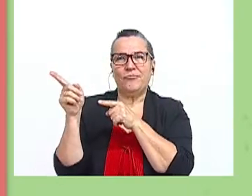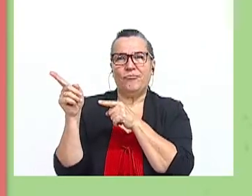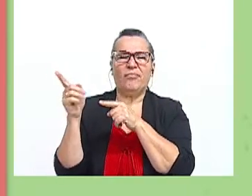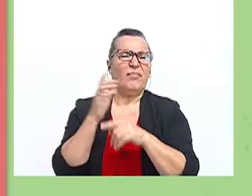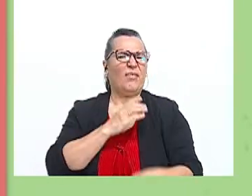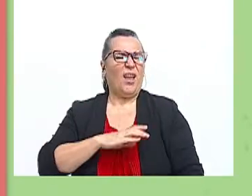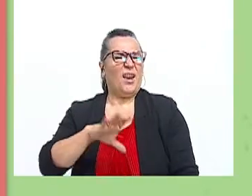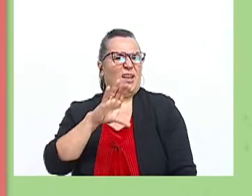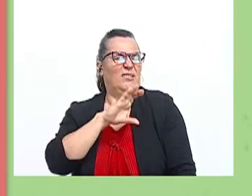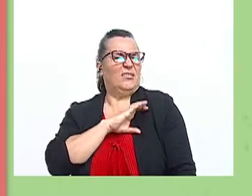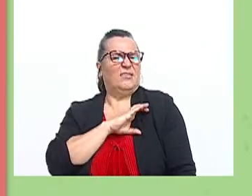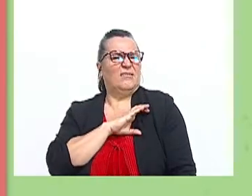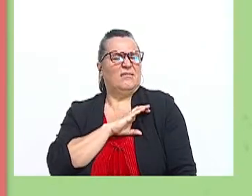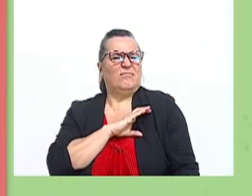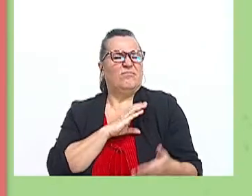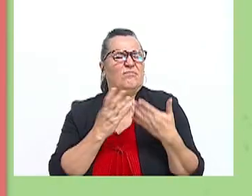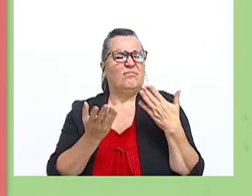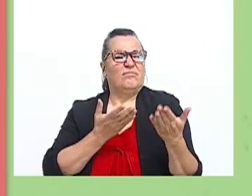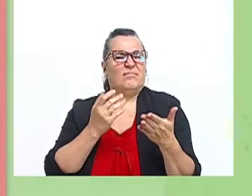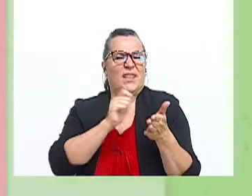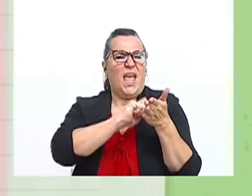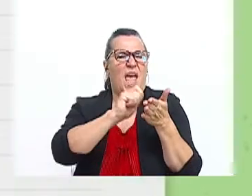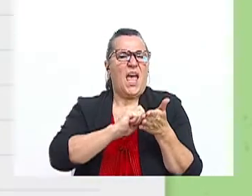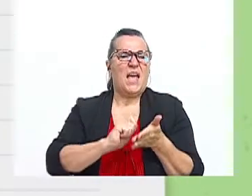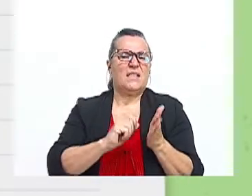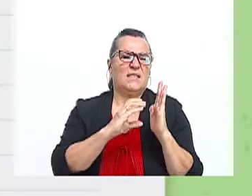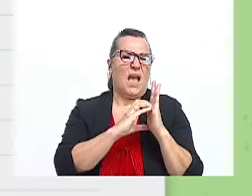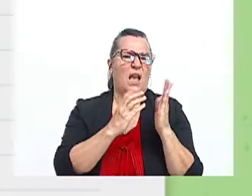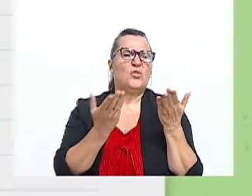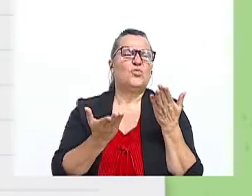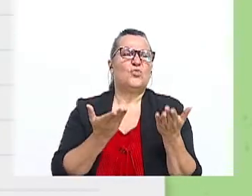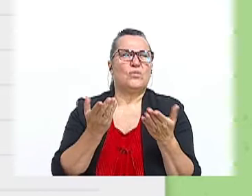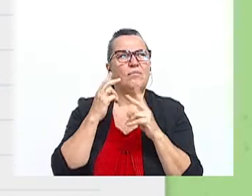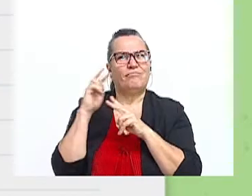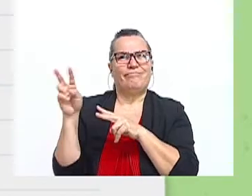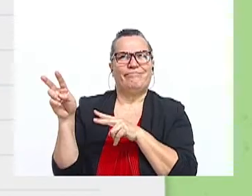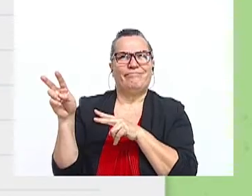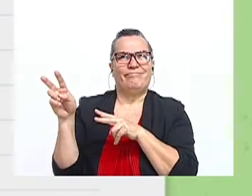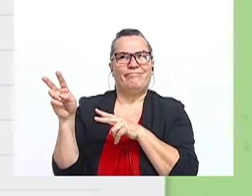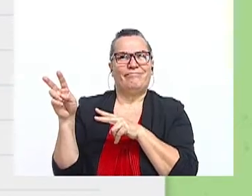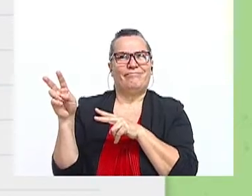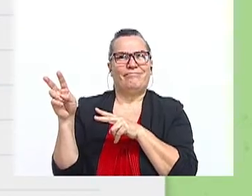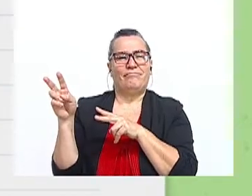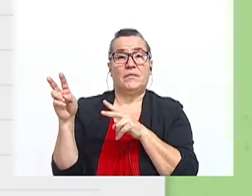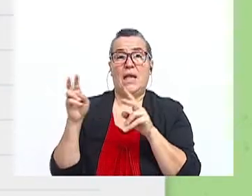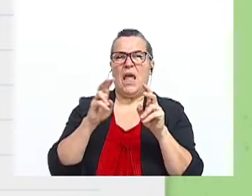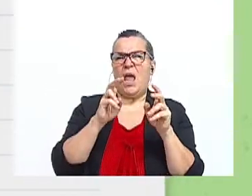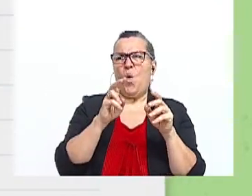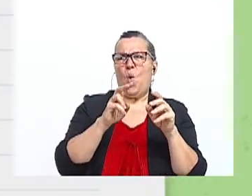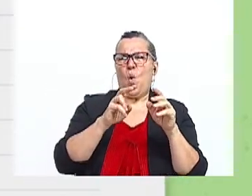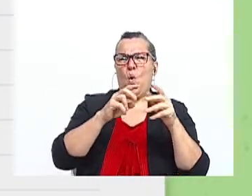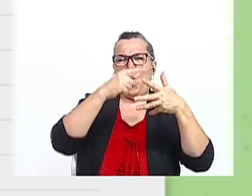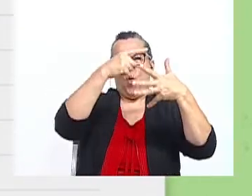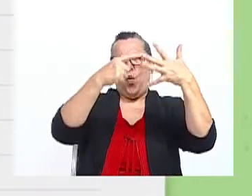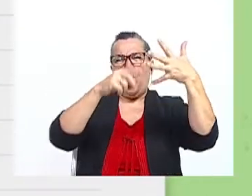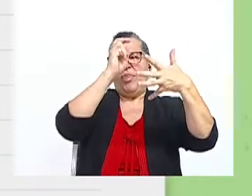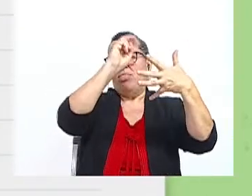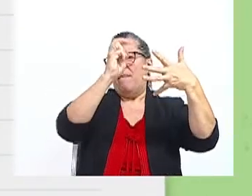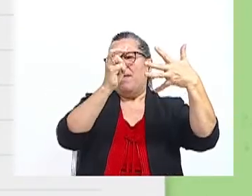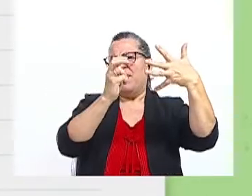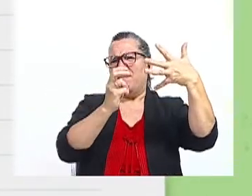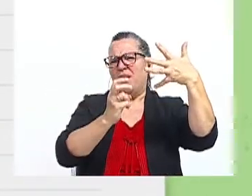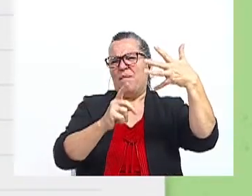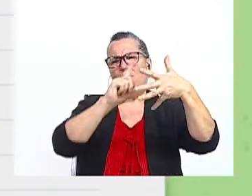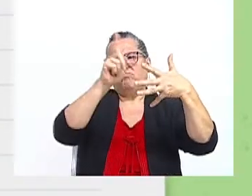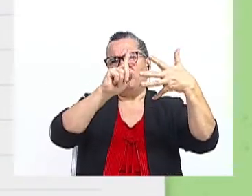¿Qué características va a tener un ensayo? Vamos a verlas. Número 1, expone una temática variada.